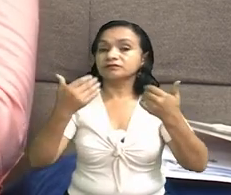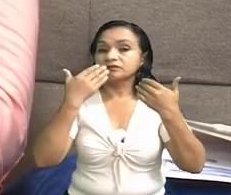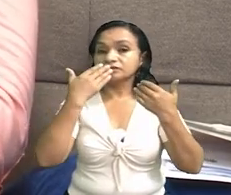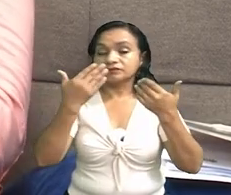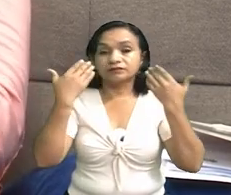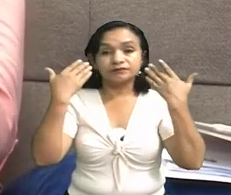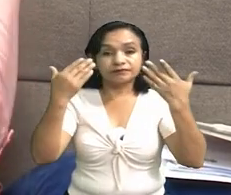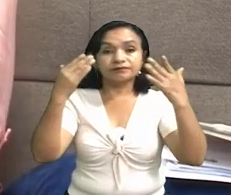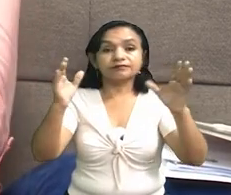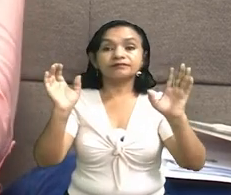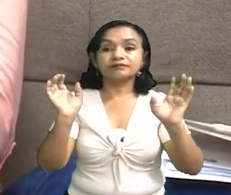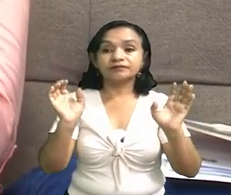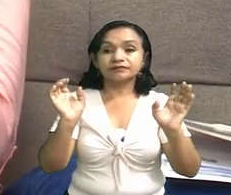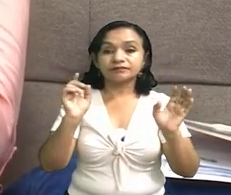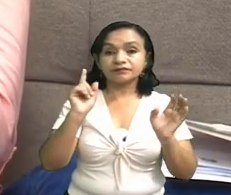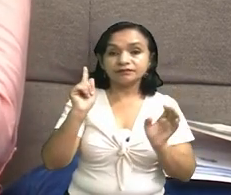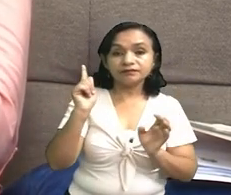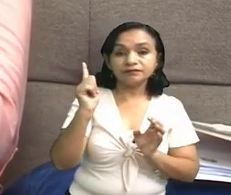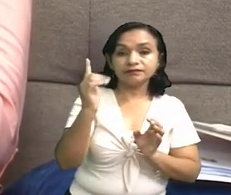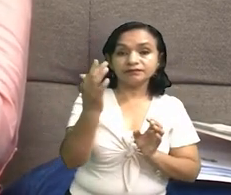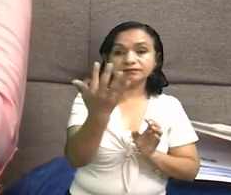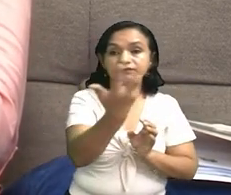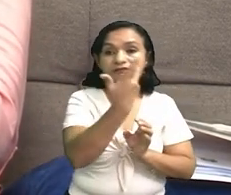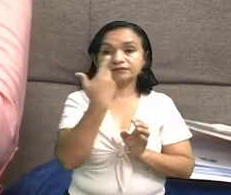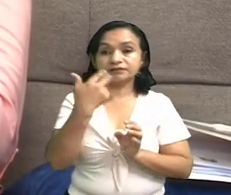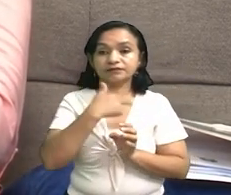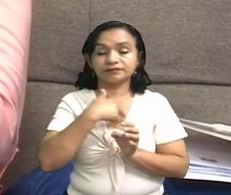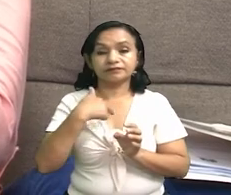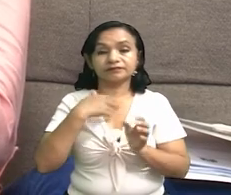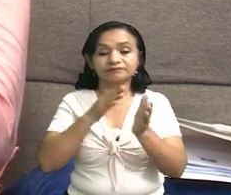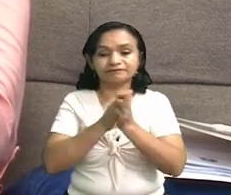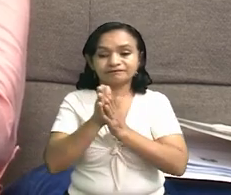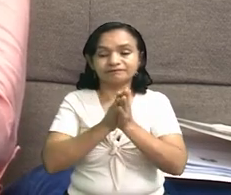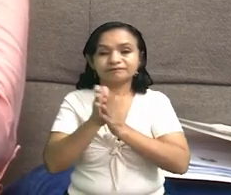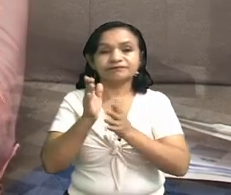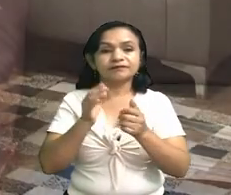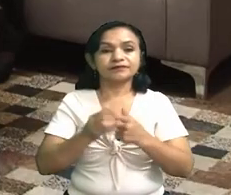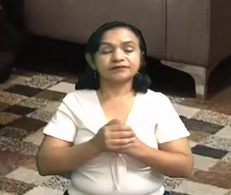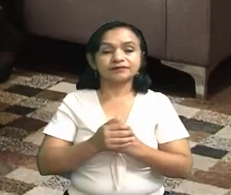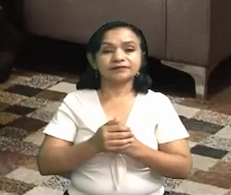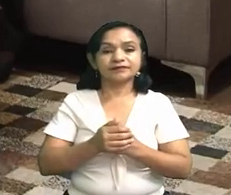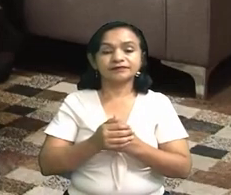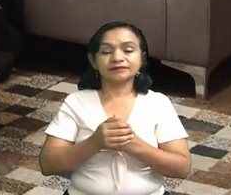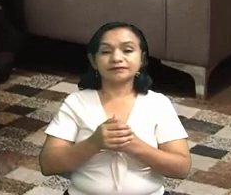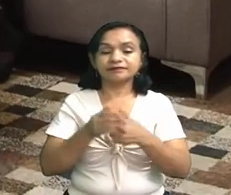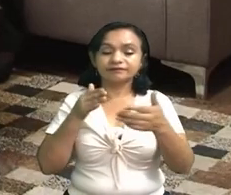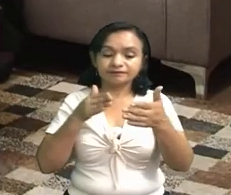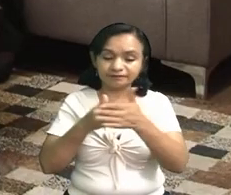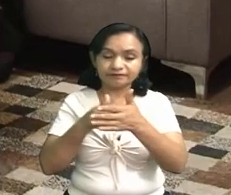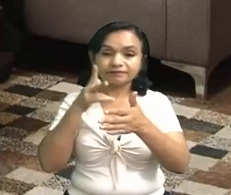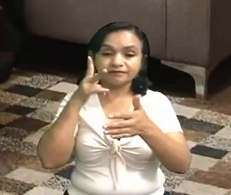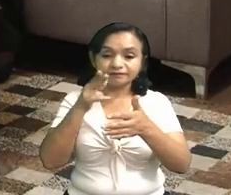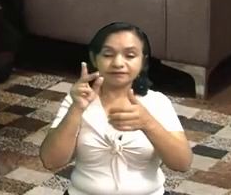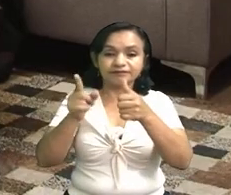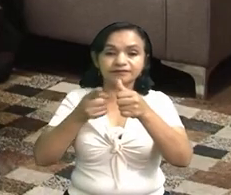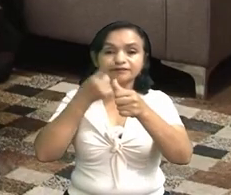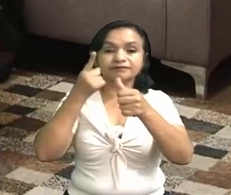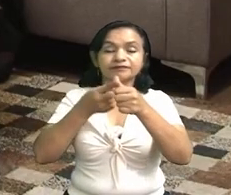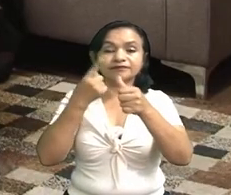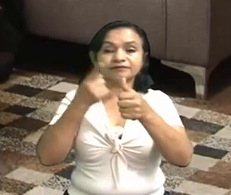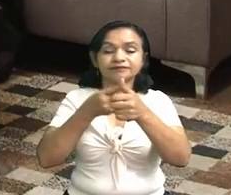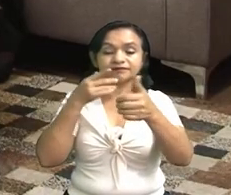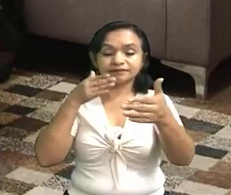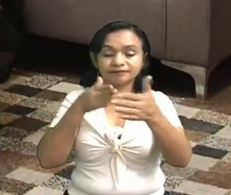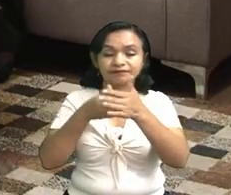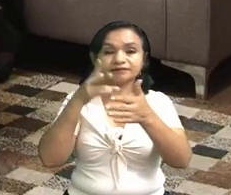Entonces, es todo un mundo que lo debemos de aprovechar. Compañera Ramona, tenemos que hacer nuestra primera pausa, maestra, tenemos que hacer